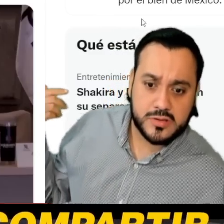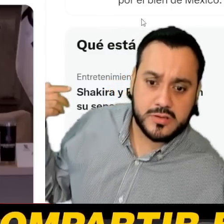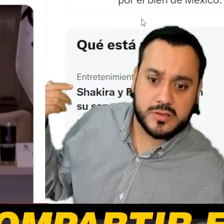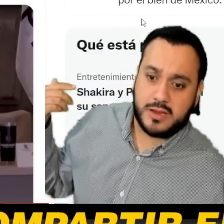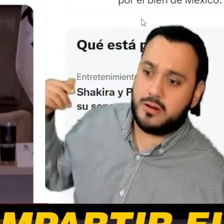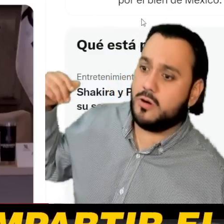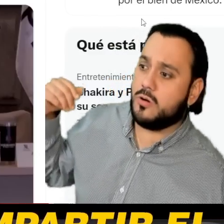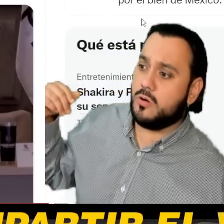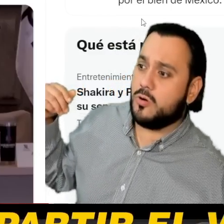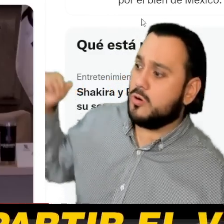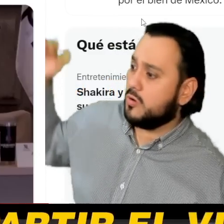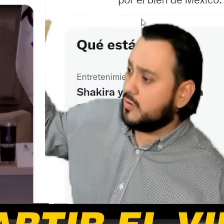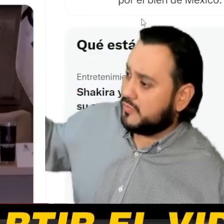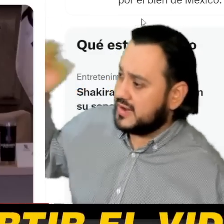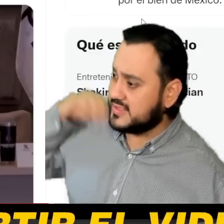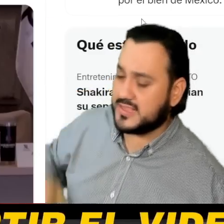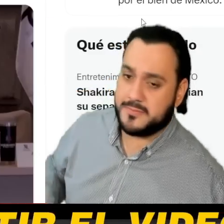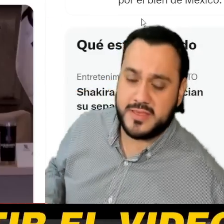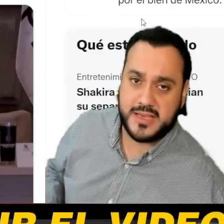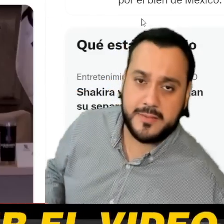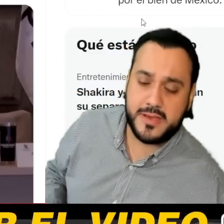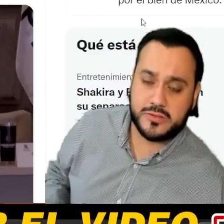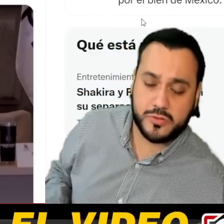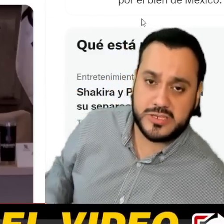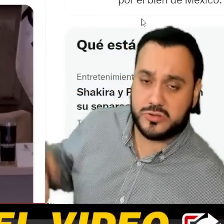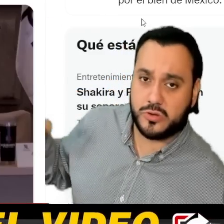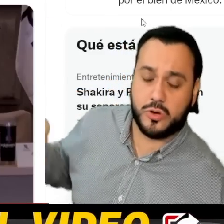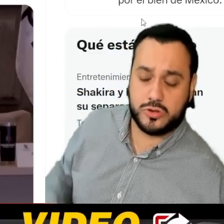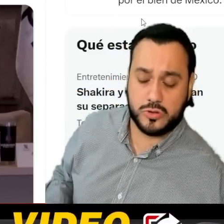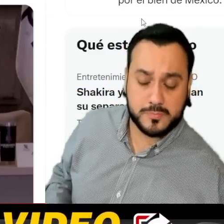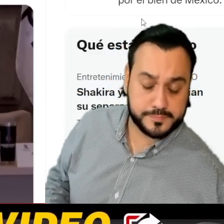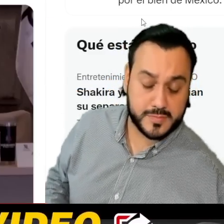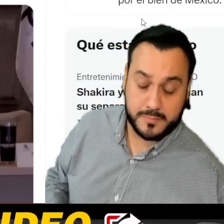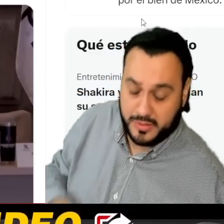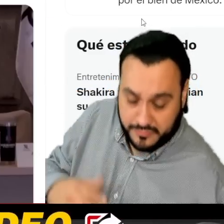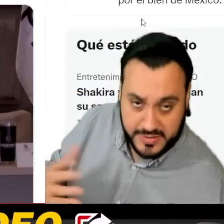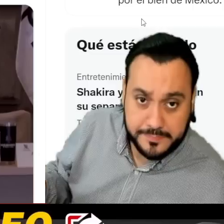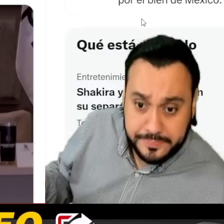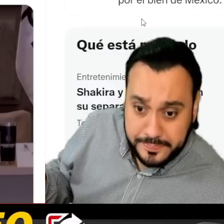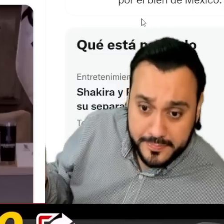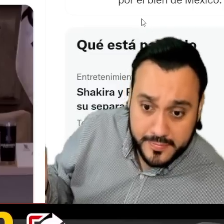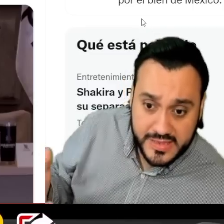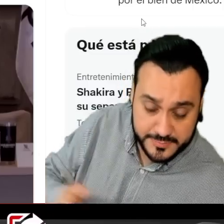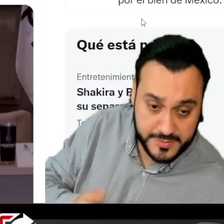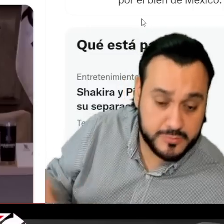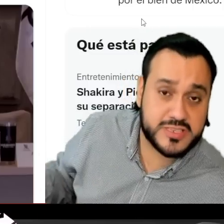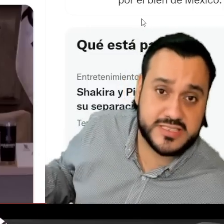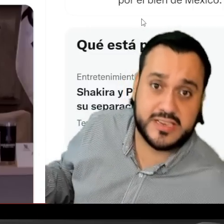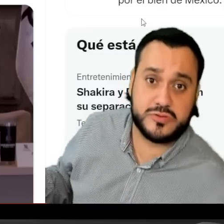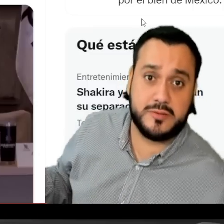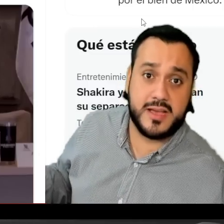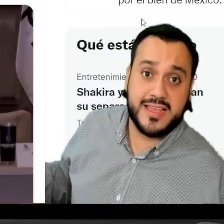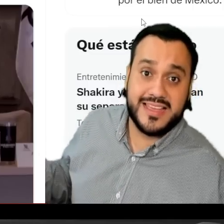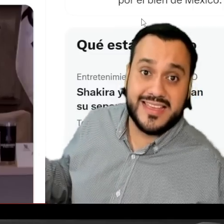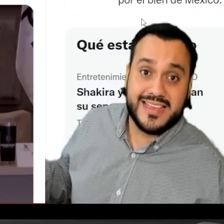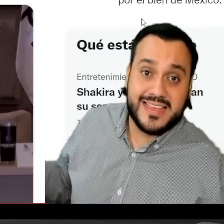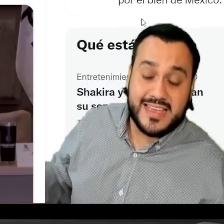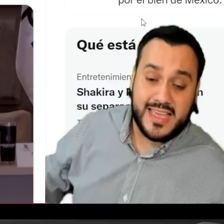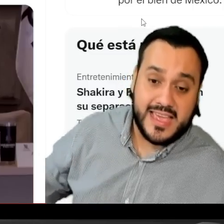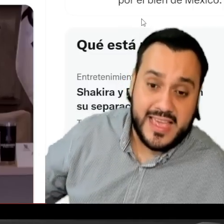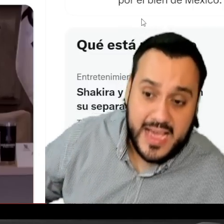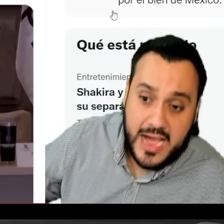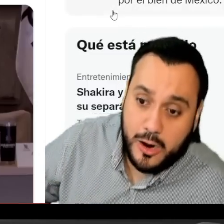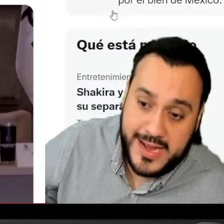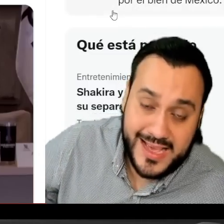y luego falta el medicamento esto y lo otro pero en fin esperemos que se resuelva